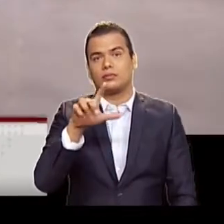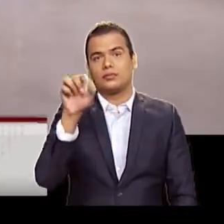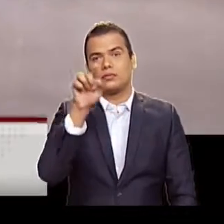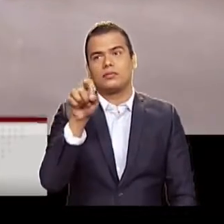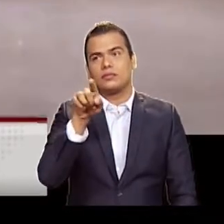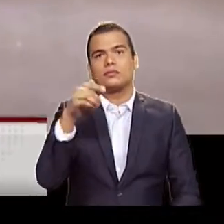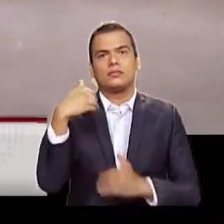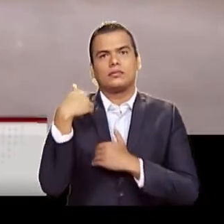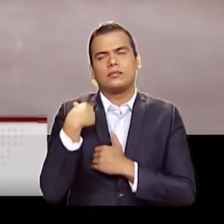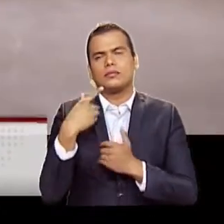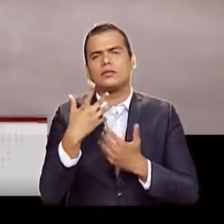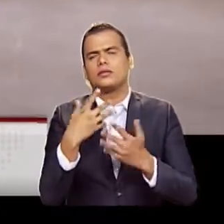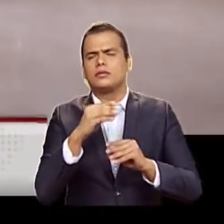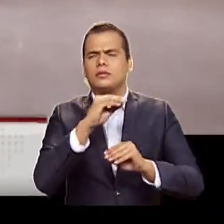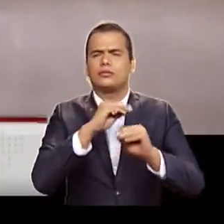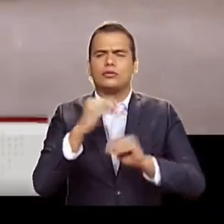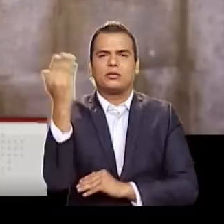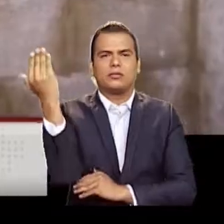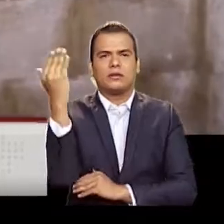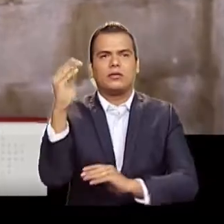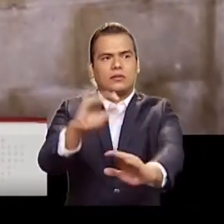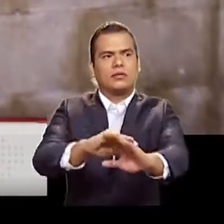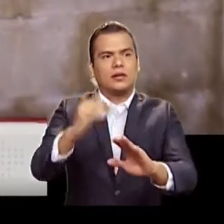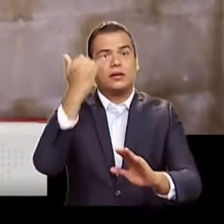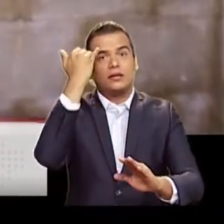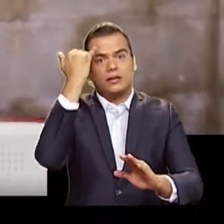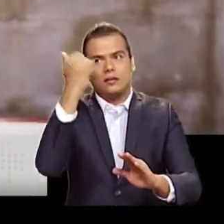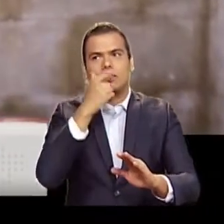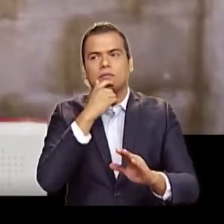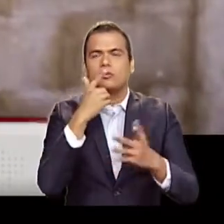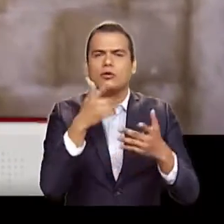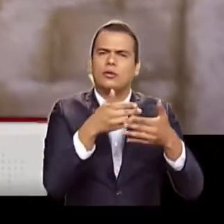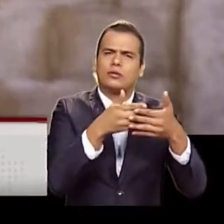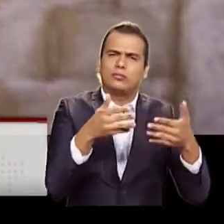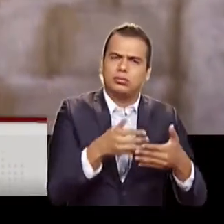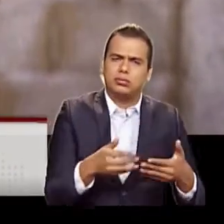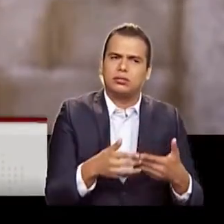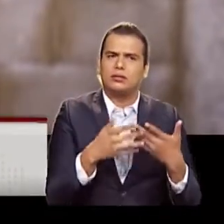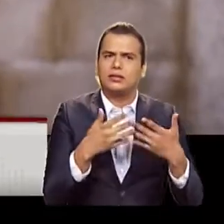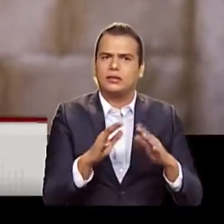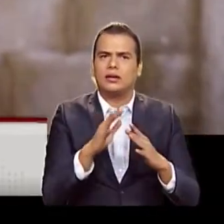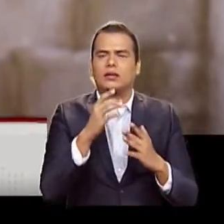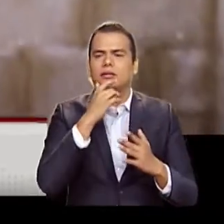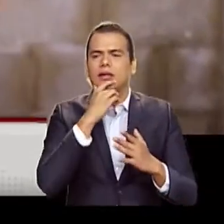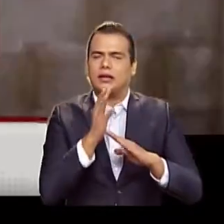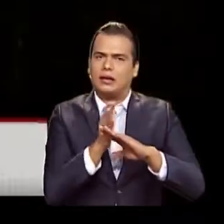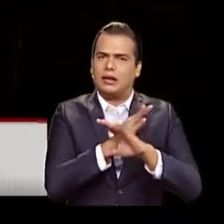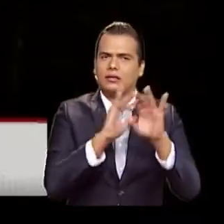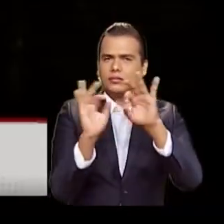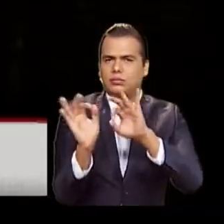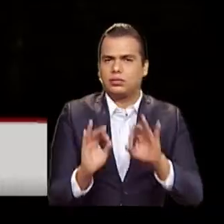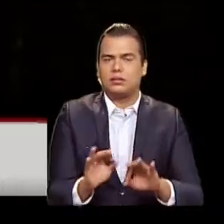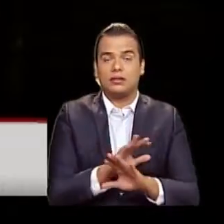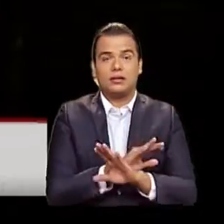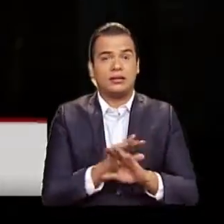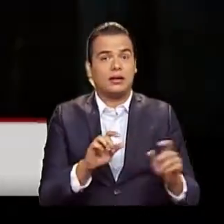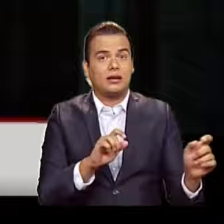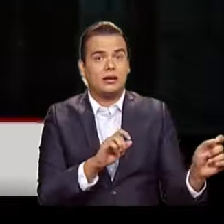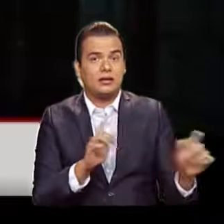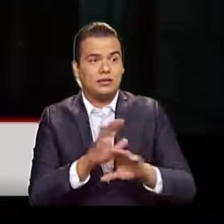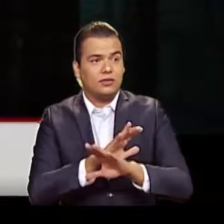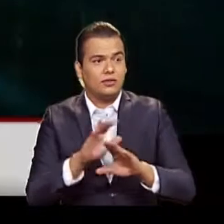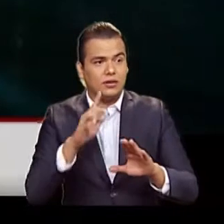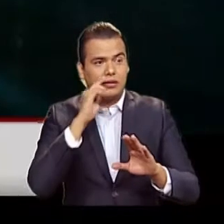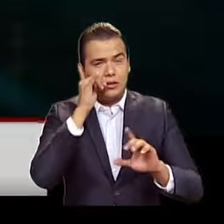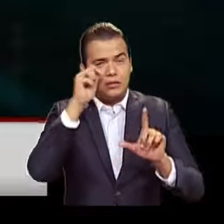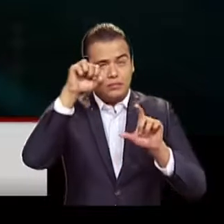Irma, desde la concepción de la idea, pasando por el guión, la preproducción y el rodaje, hasta finalizar en el largometraje que